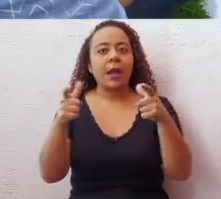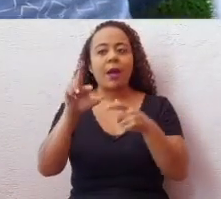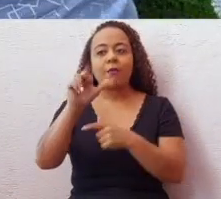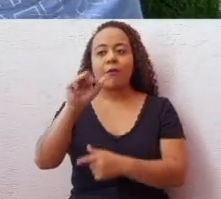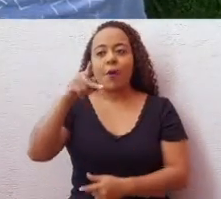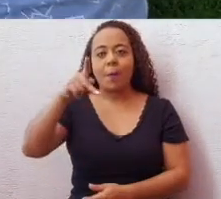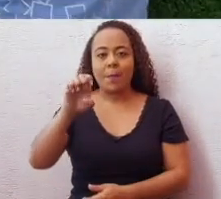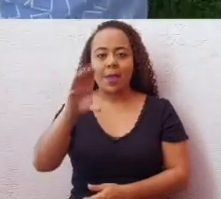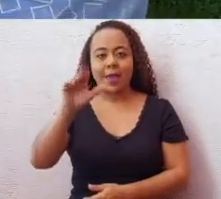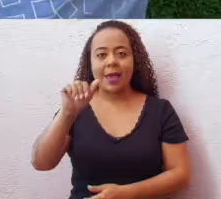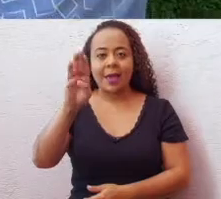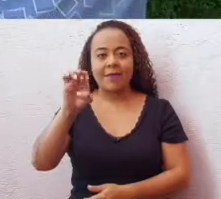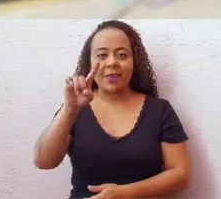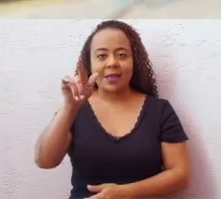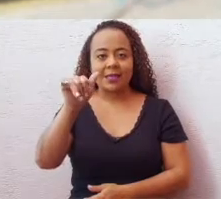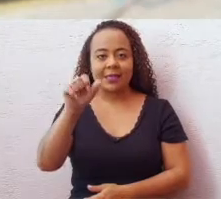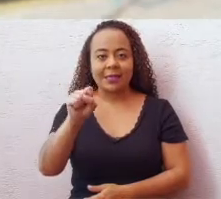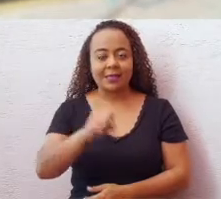rompecabezas